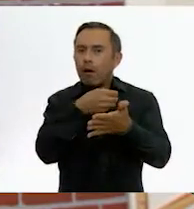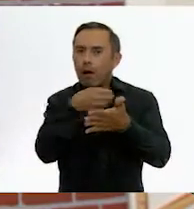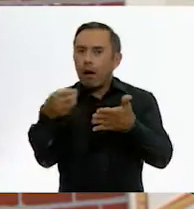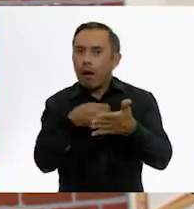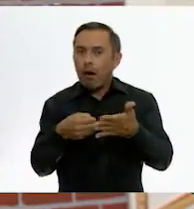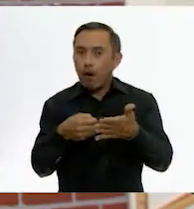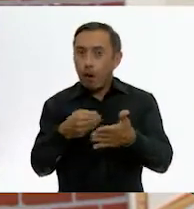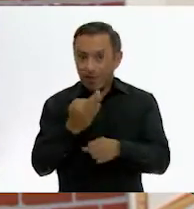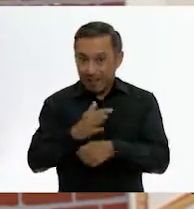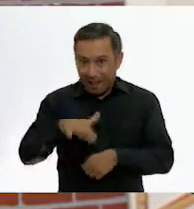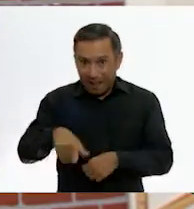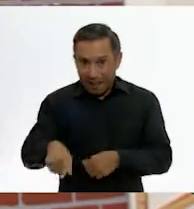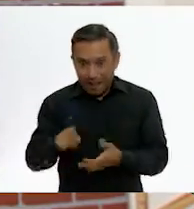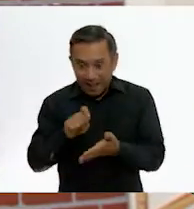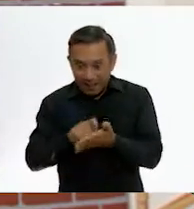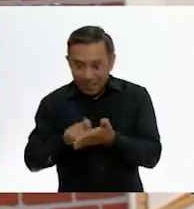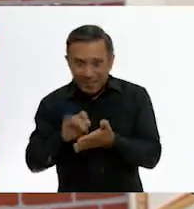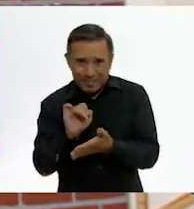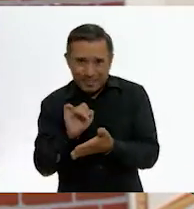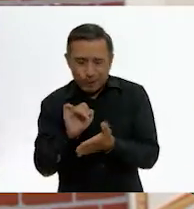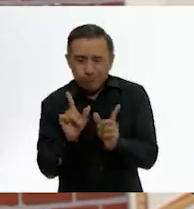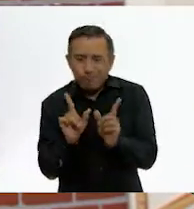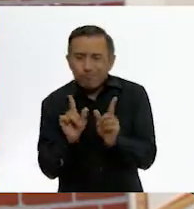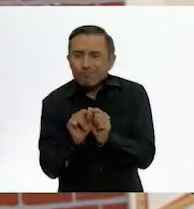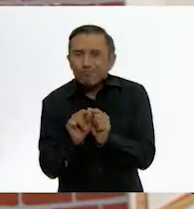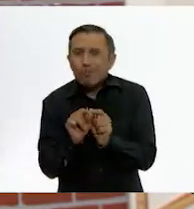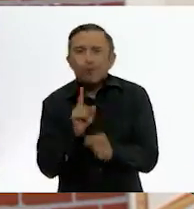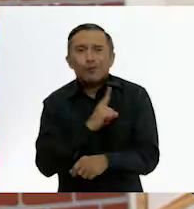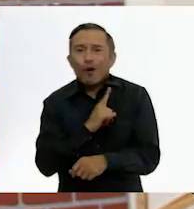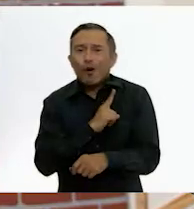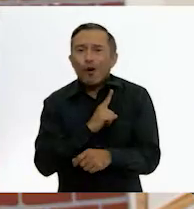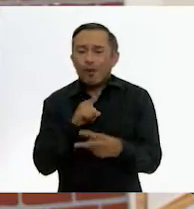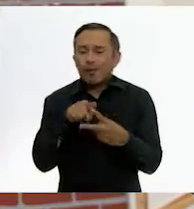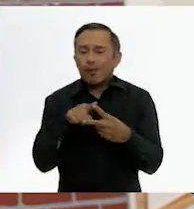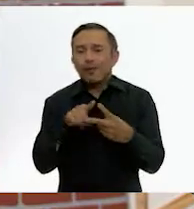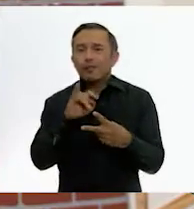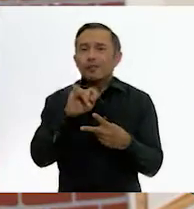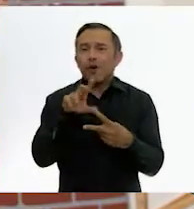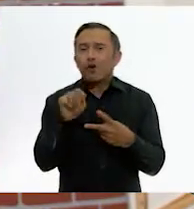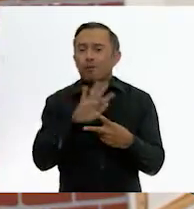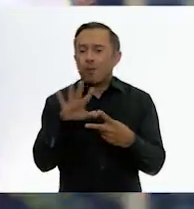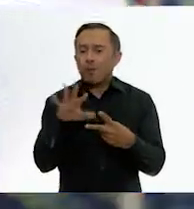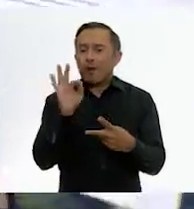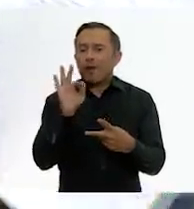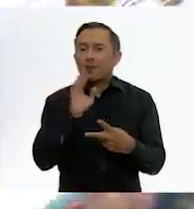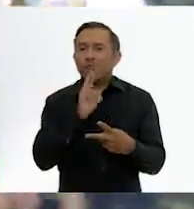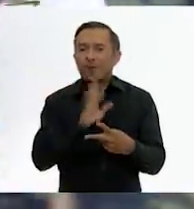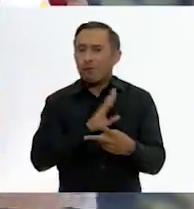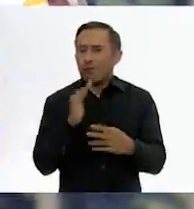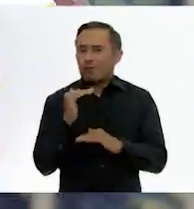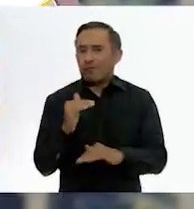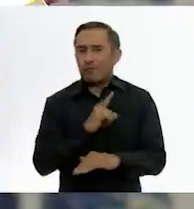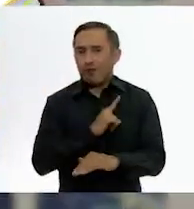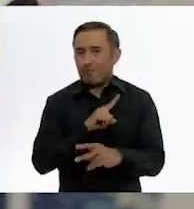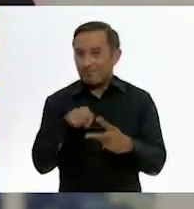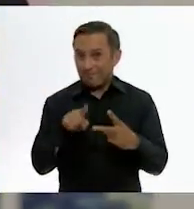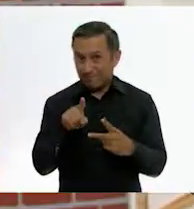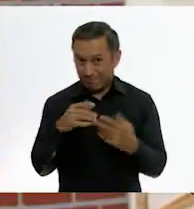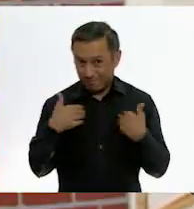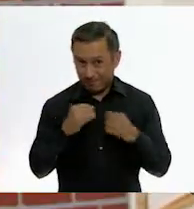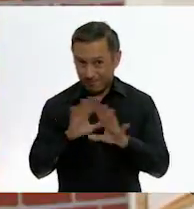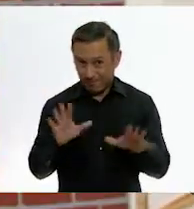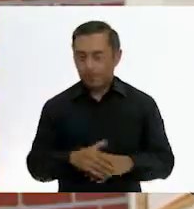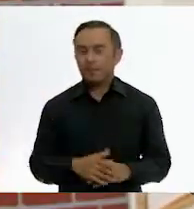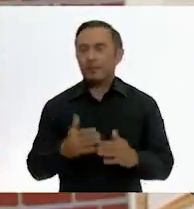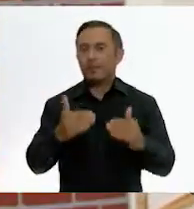solamente es una pregunta cerrada porque sólo tenemos una opción de respuesta distinta si vamos con la dos